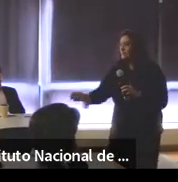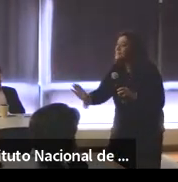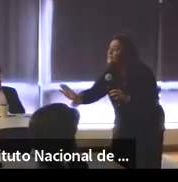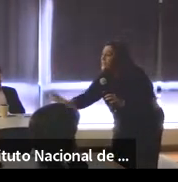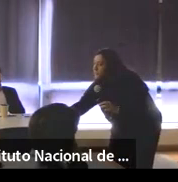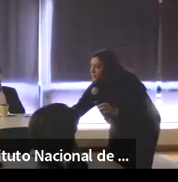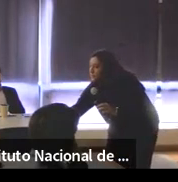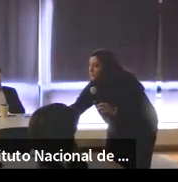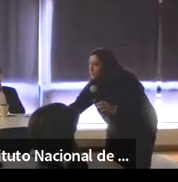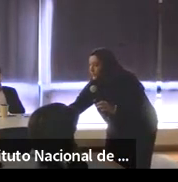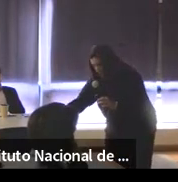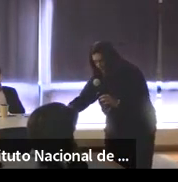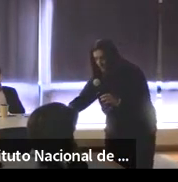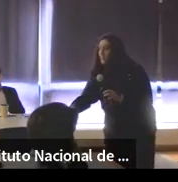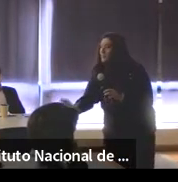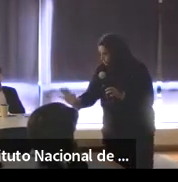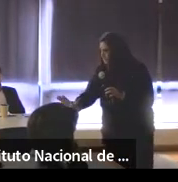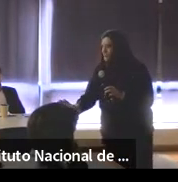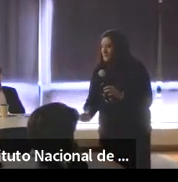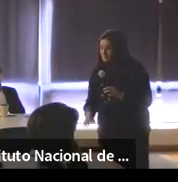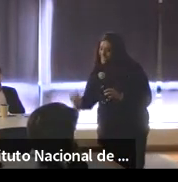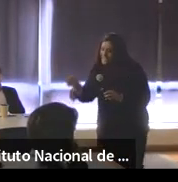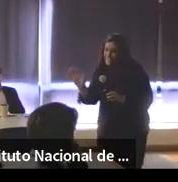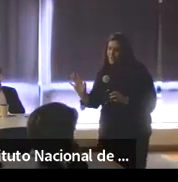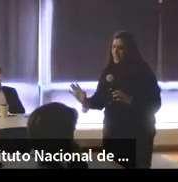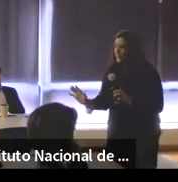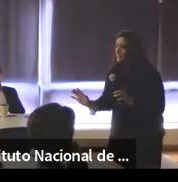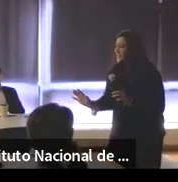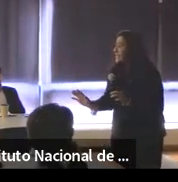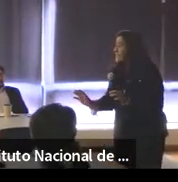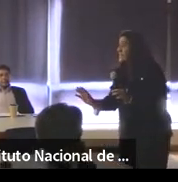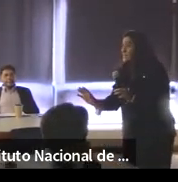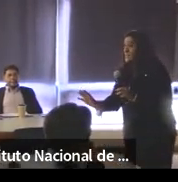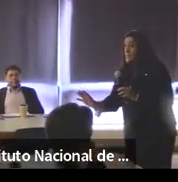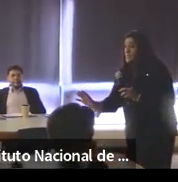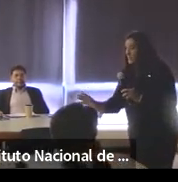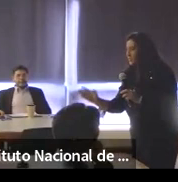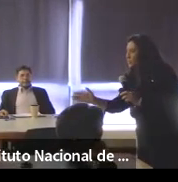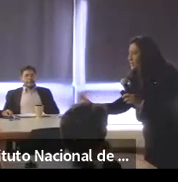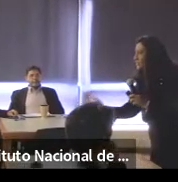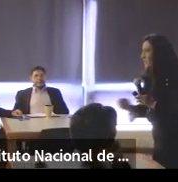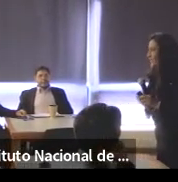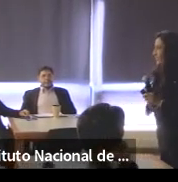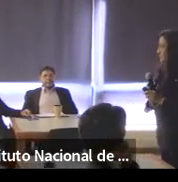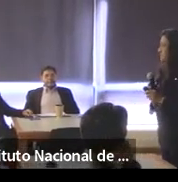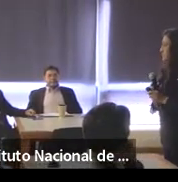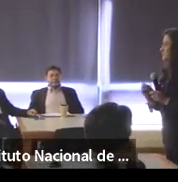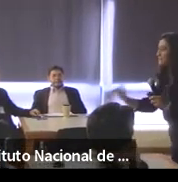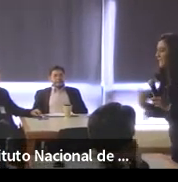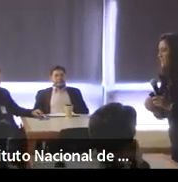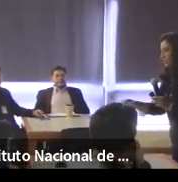quiero es un ejemplo es un ejemplo que no nos conocemos que quizás si lo quiere algún día pero yo a él no lo quiero